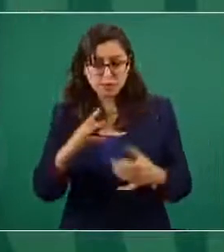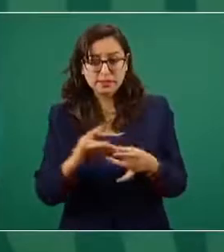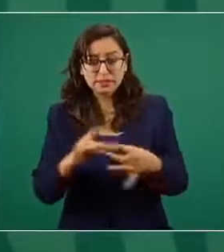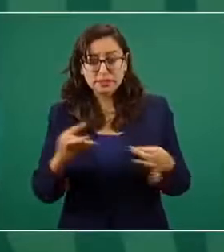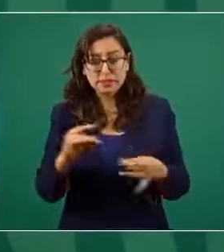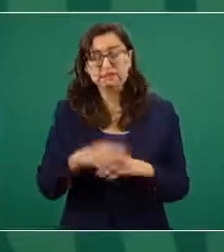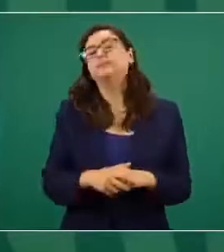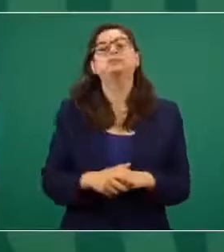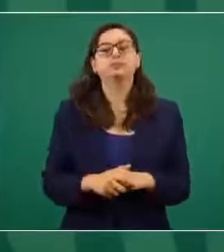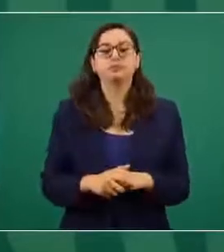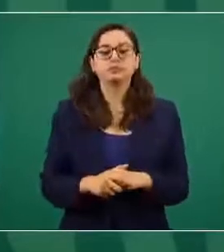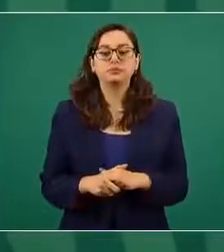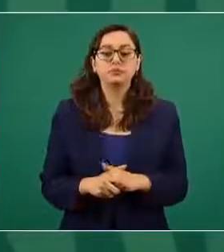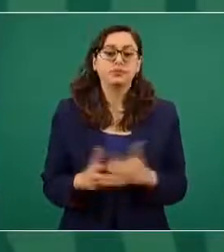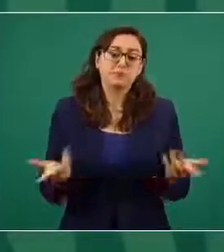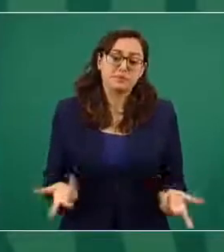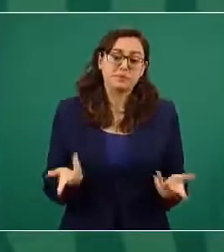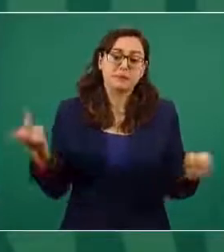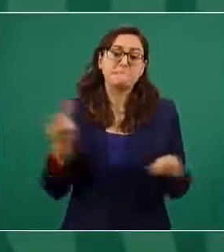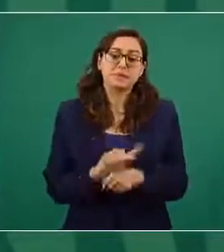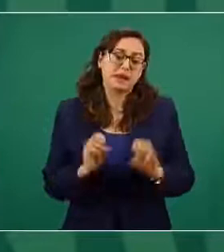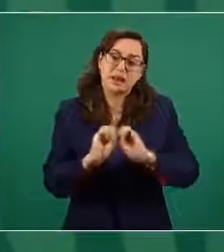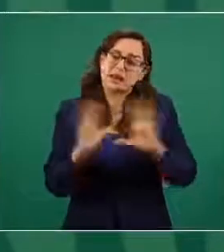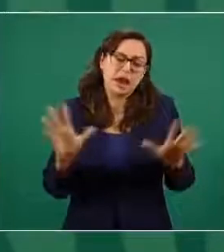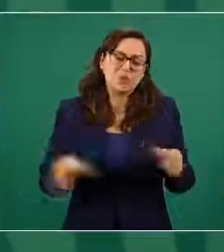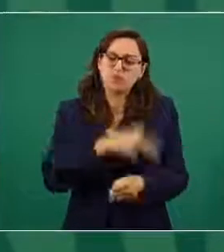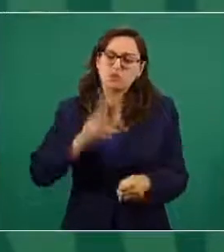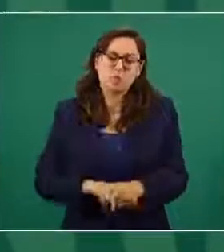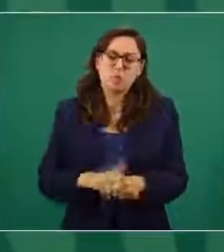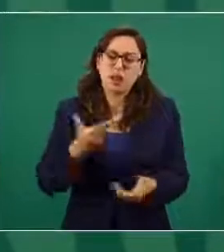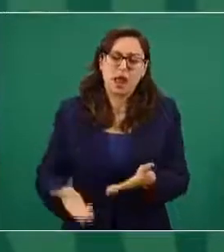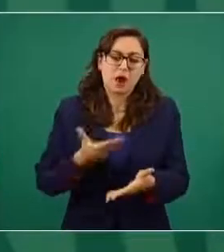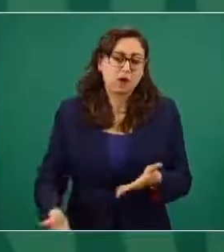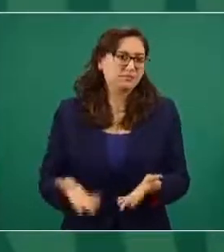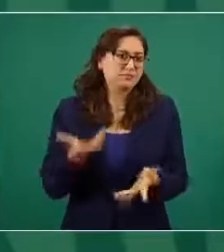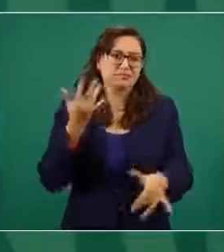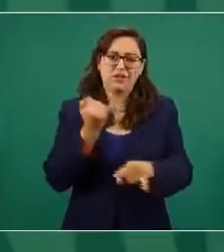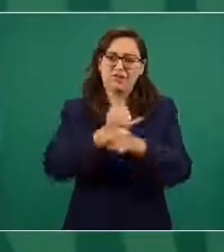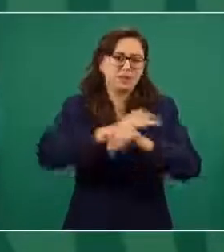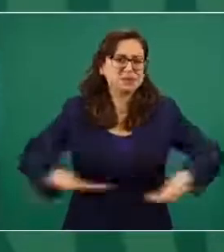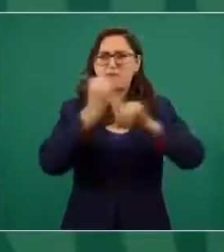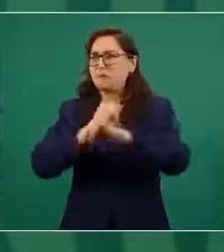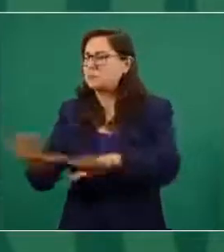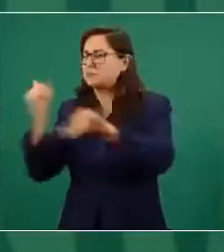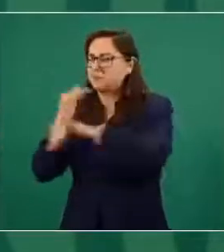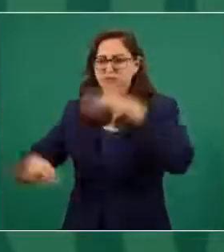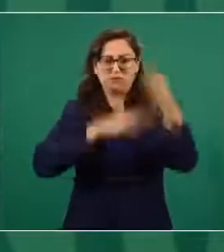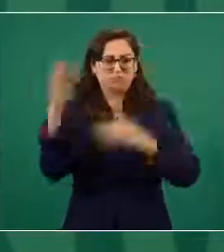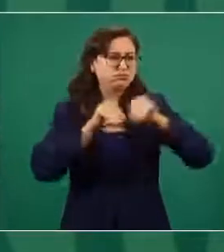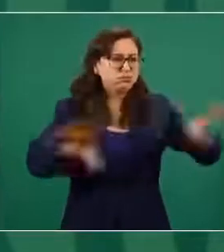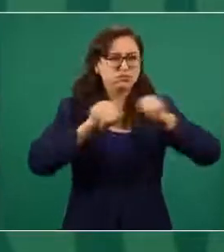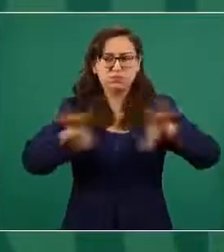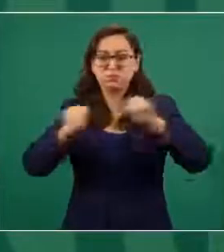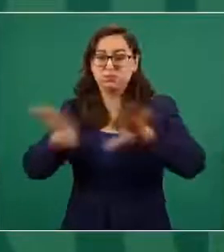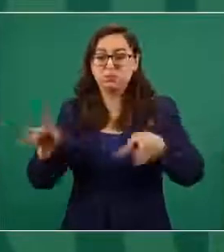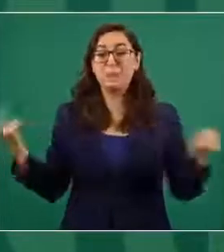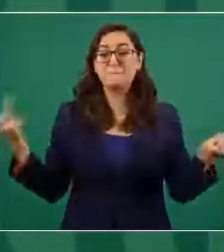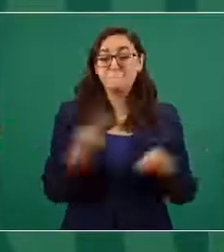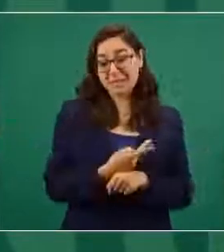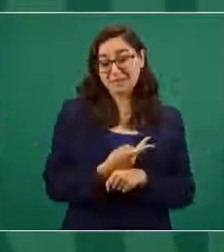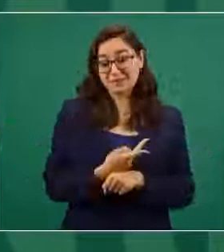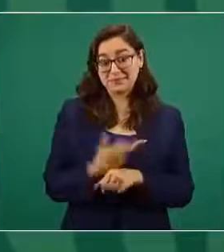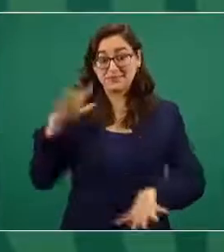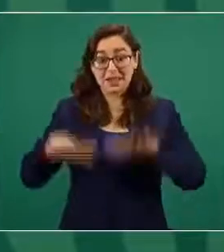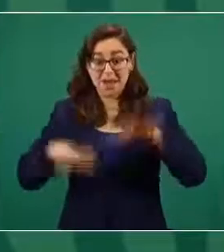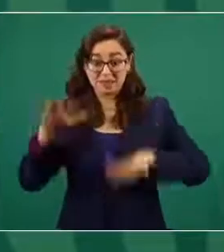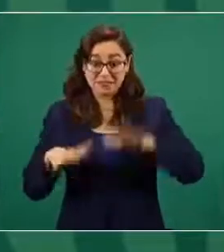cuando existe una epidemia, que en tiempos contemporáneos, en donde los medios electrónicos permiten difundir noticias rápidamente, que las noticias van más rápido